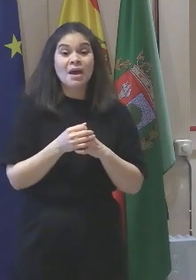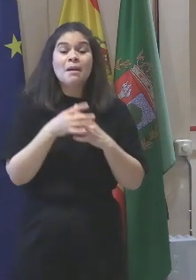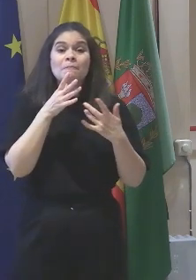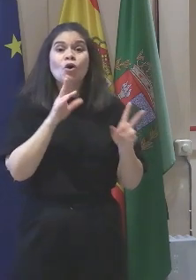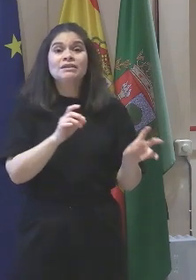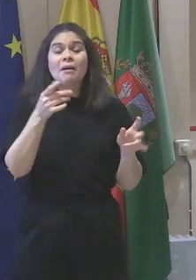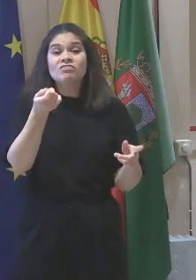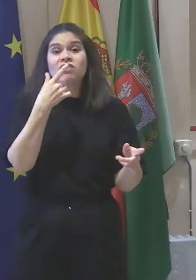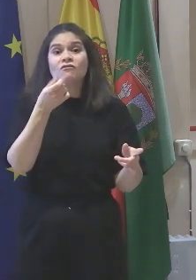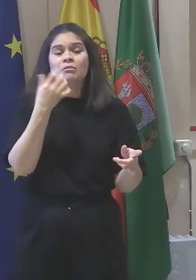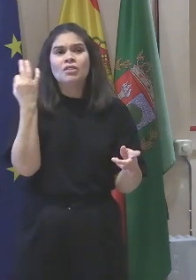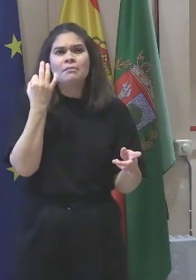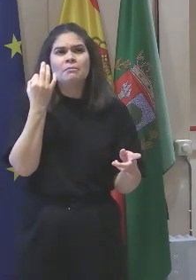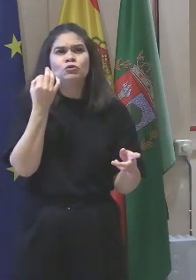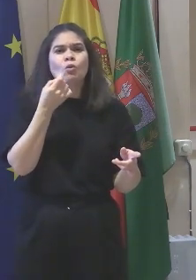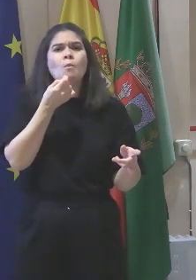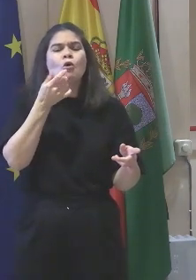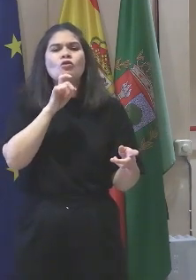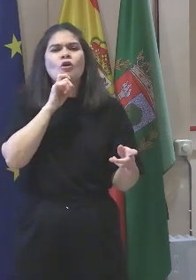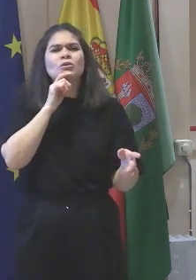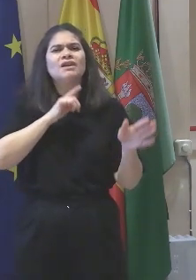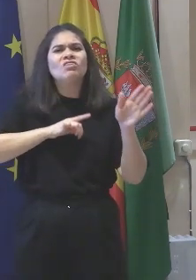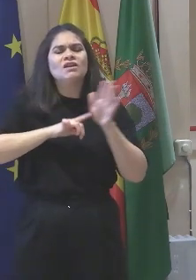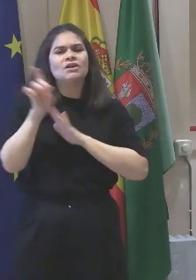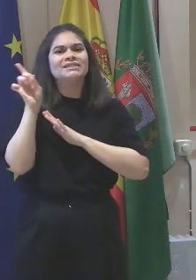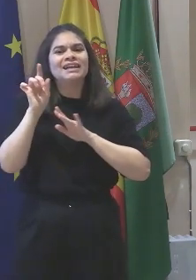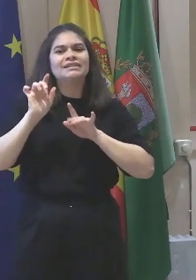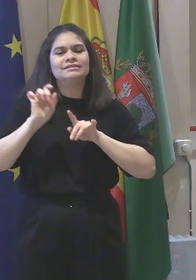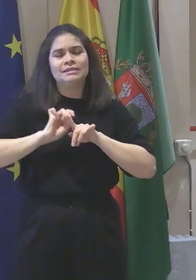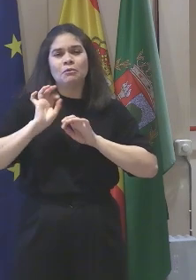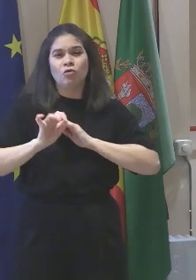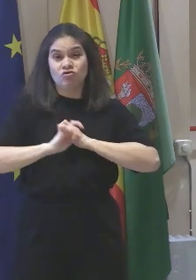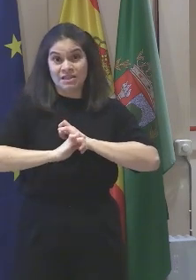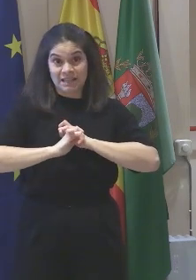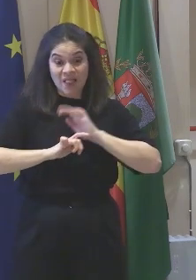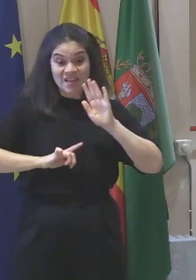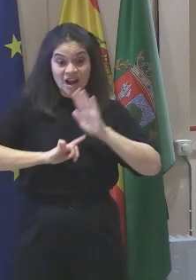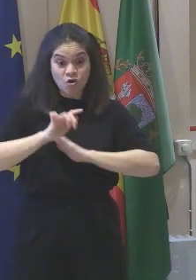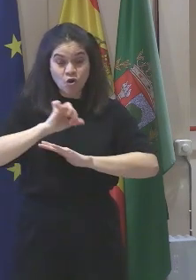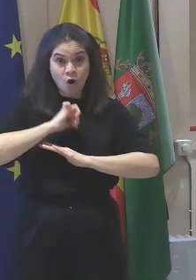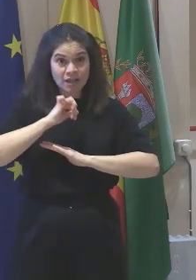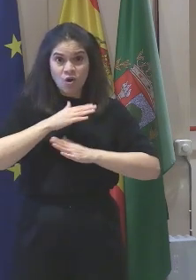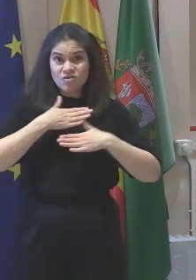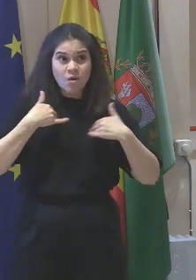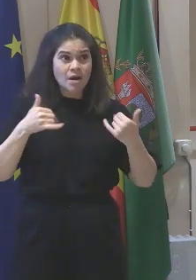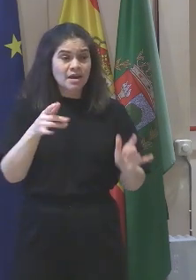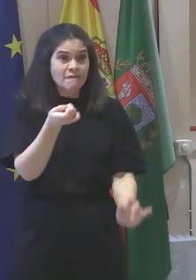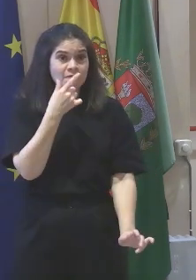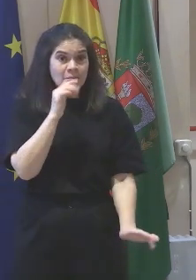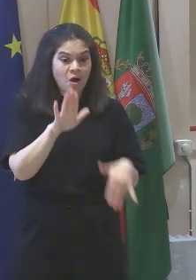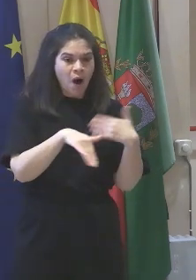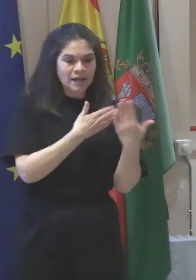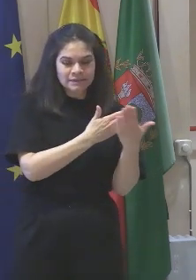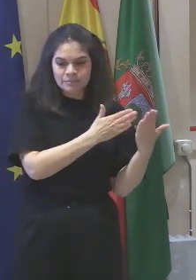que recordar un poco cómo se desarrollan este tipo de estrategias, ¿no? El desarrollo clínico de cualquier fármaco hasta que llega a